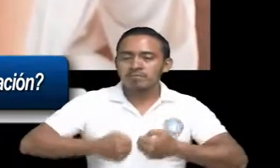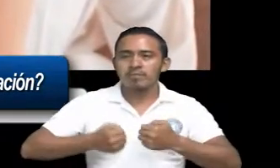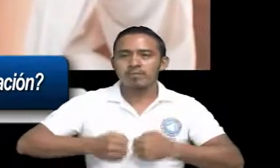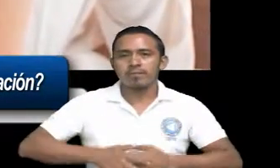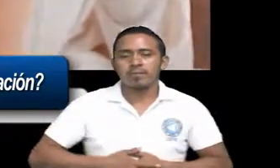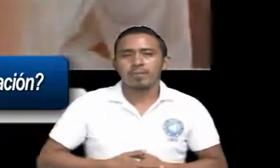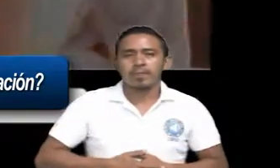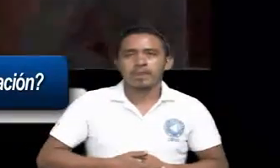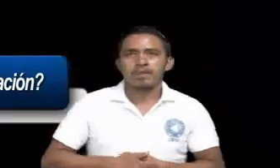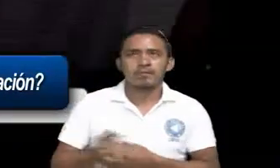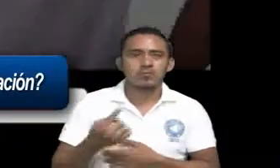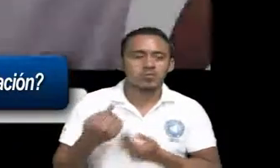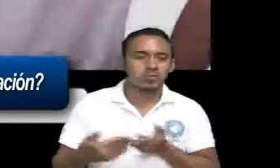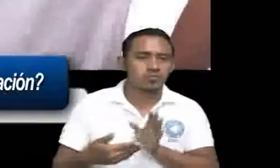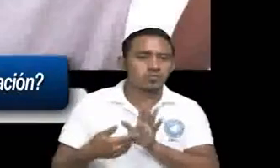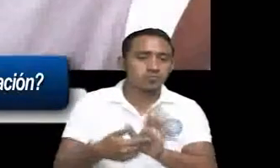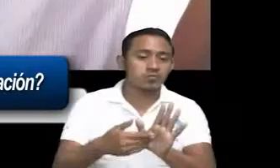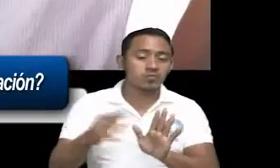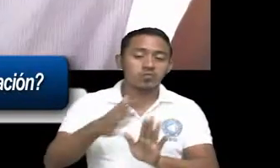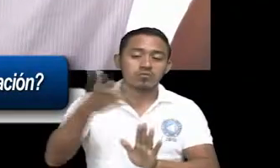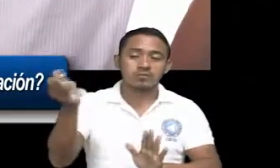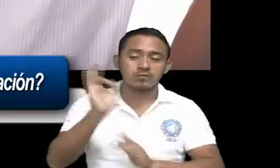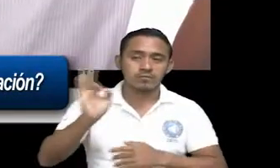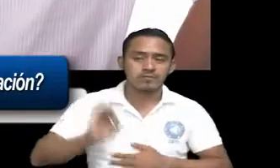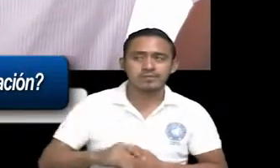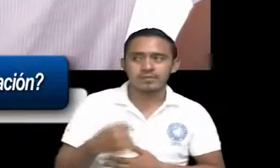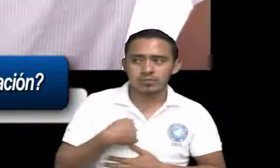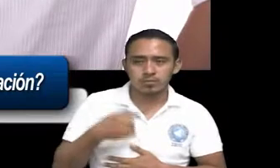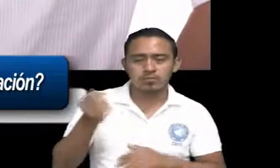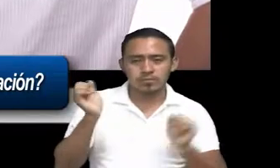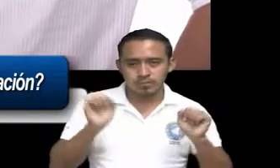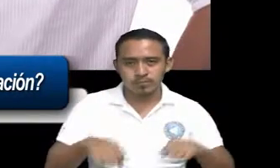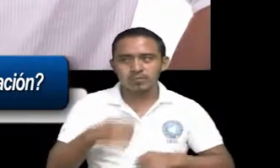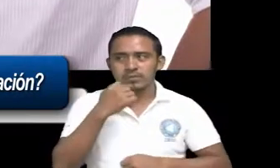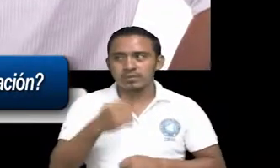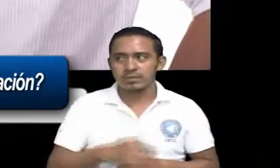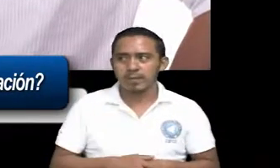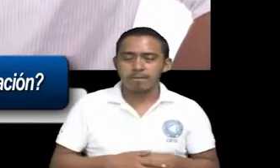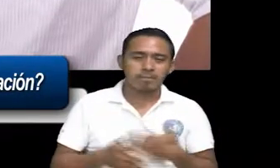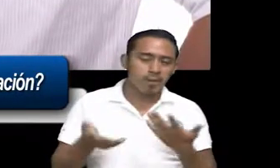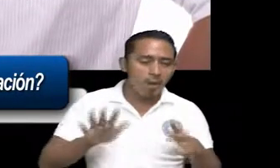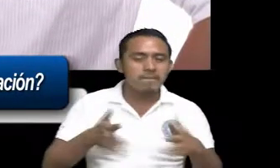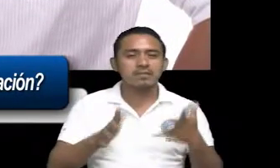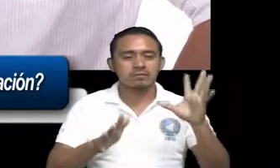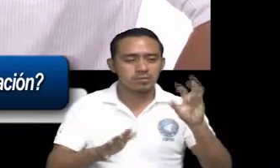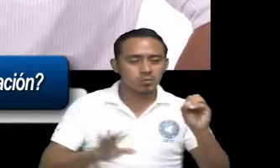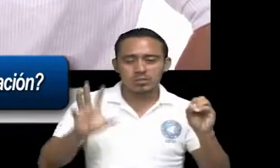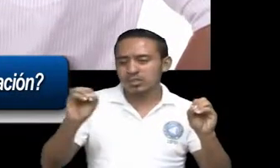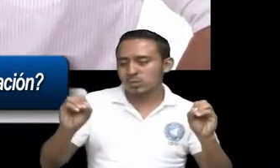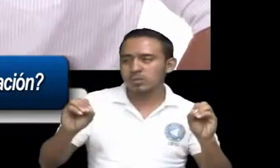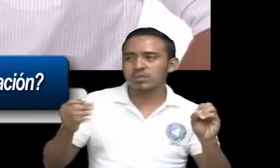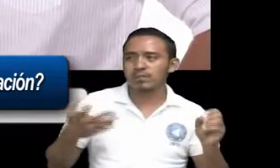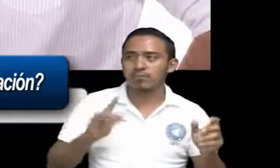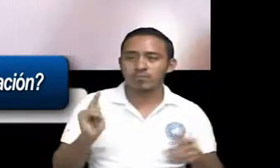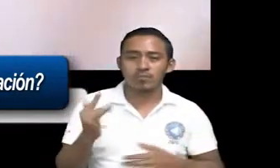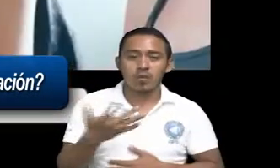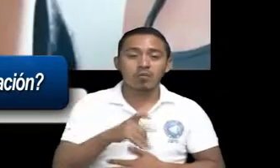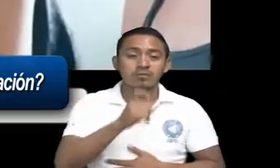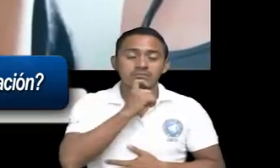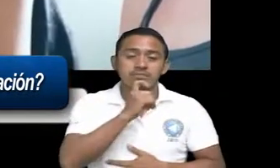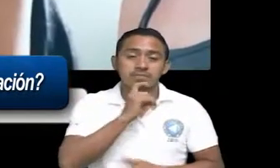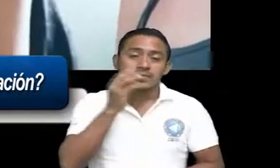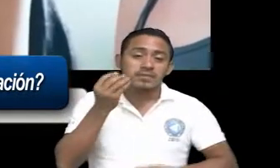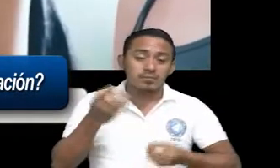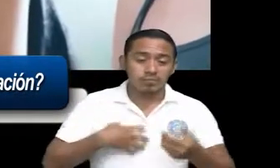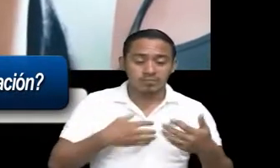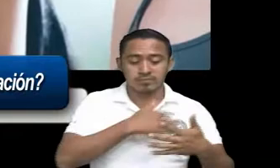lo demuestran de otra manera, pero yo podría atreverme a decir que estamos 50 y 50. Todos somos celosos en diferentes etapas de